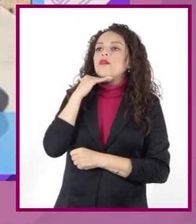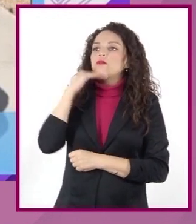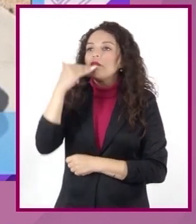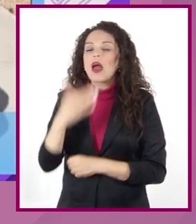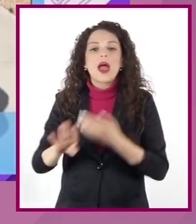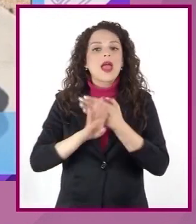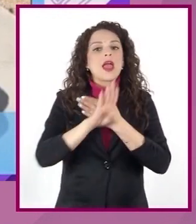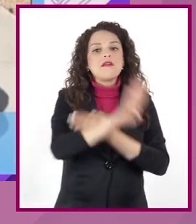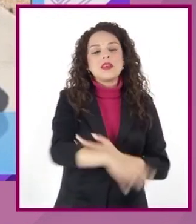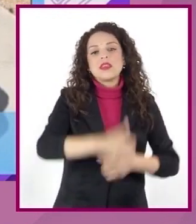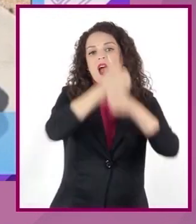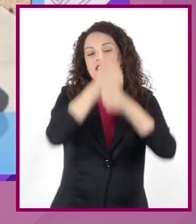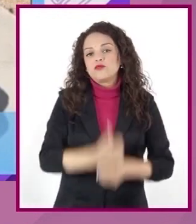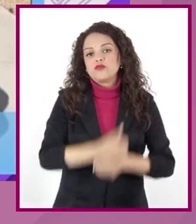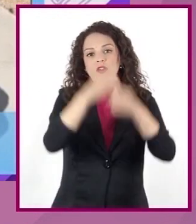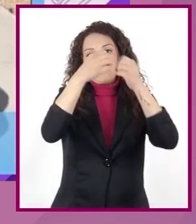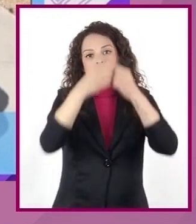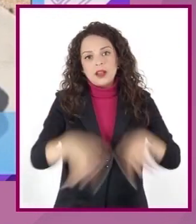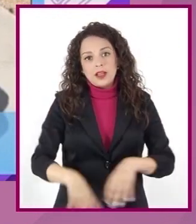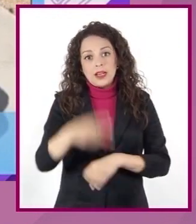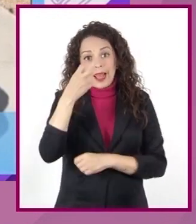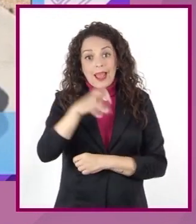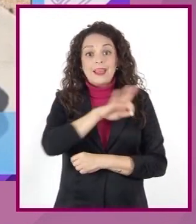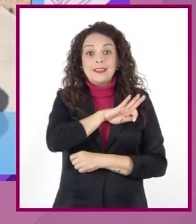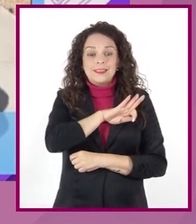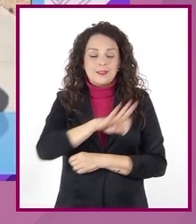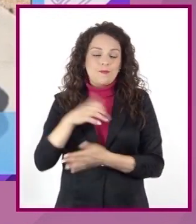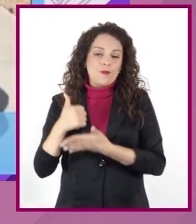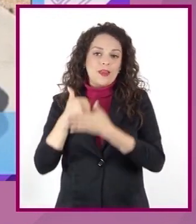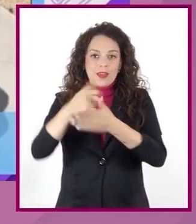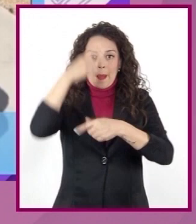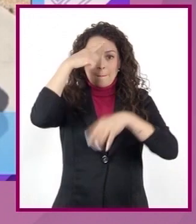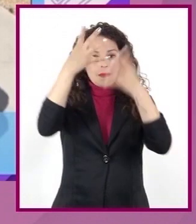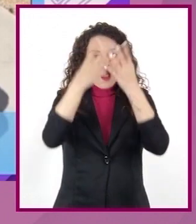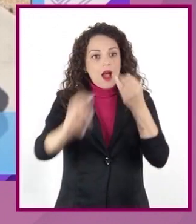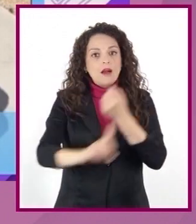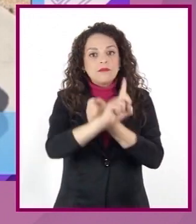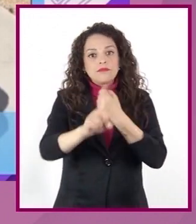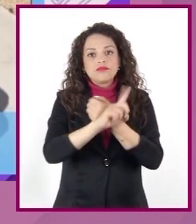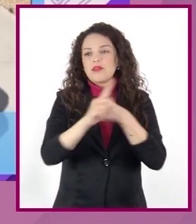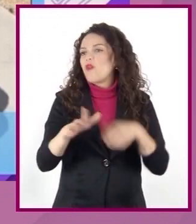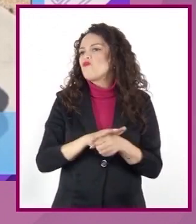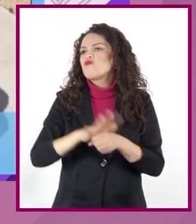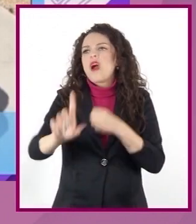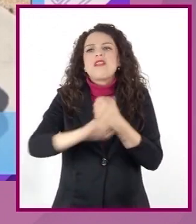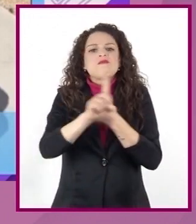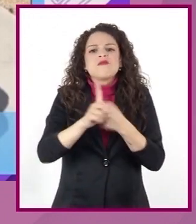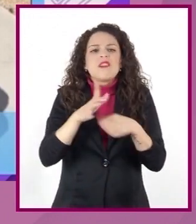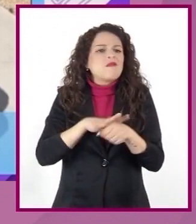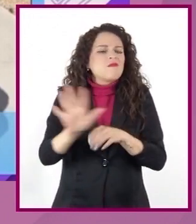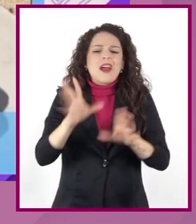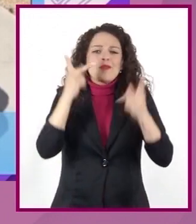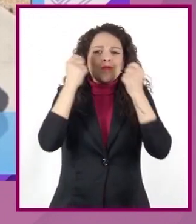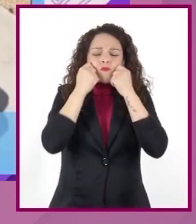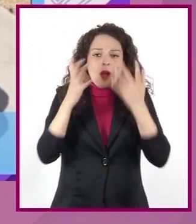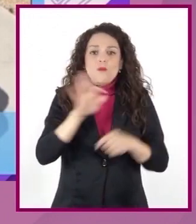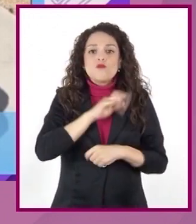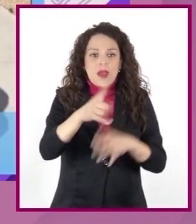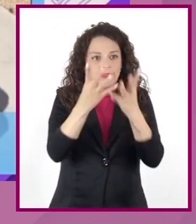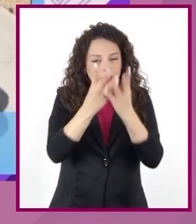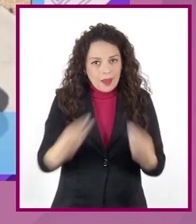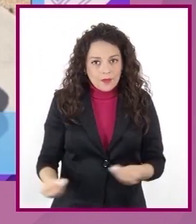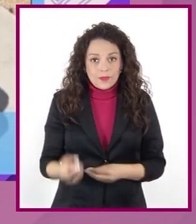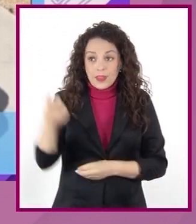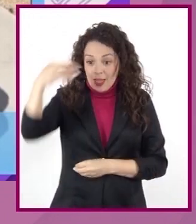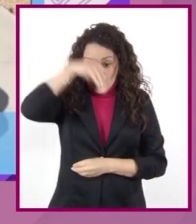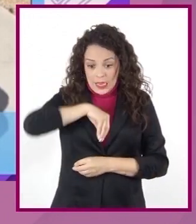violencia que les brinden alternativas para resolver cualquier situación que se les presente. Y así ser libres